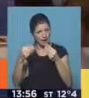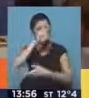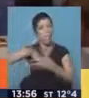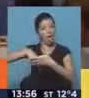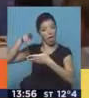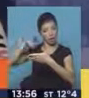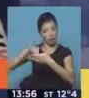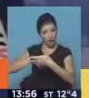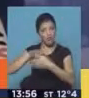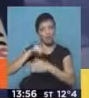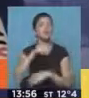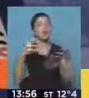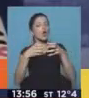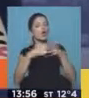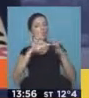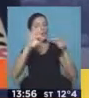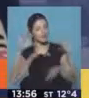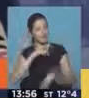Esto también pasó en el mundo.